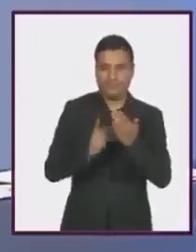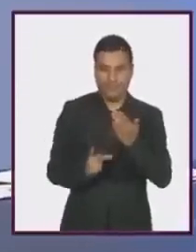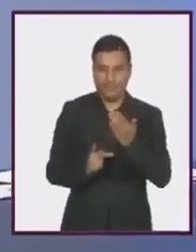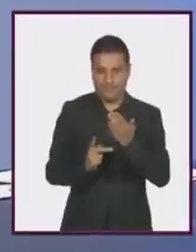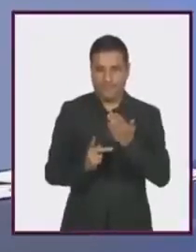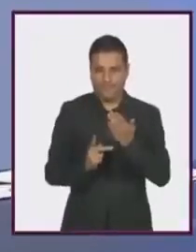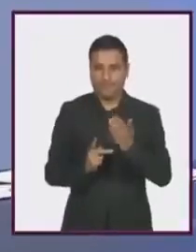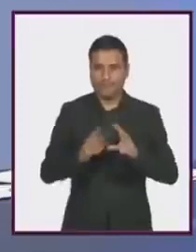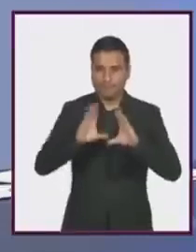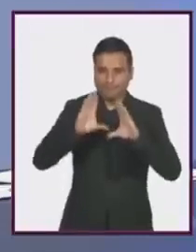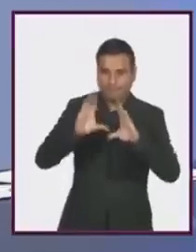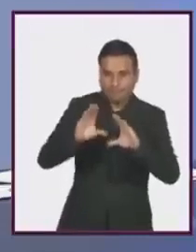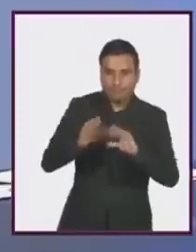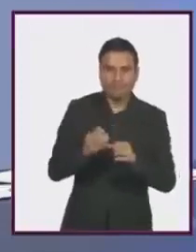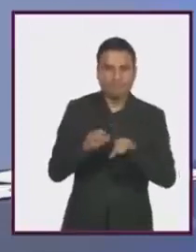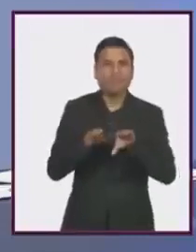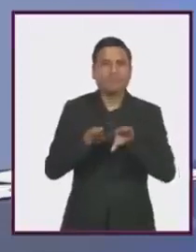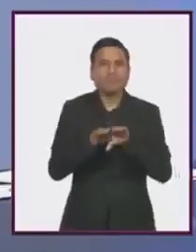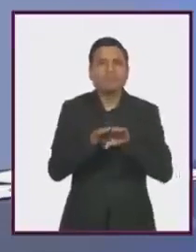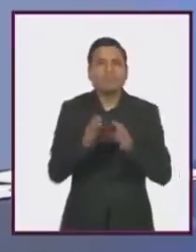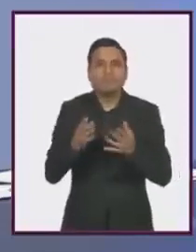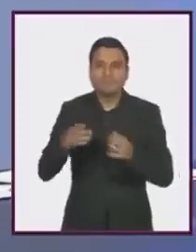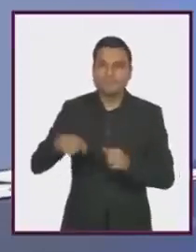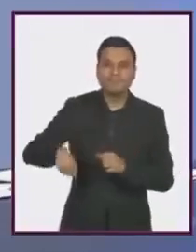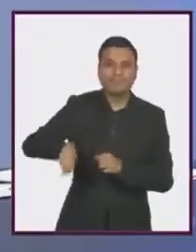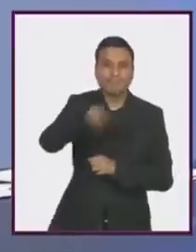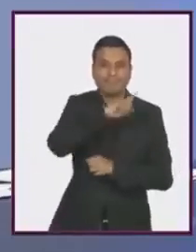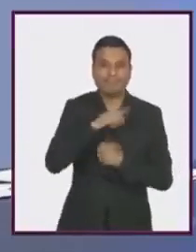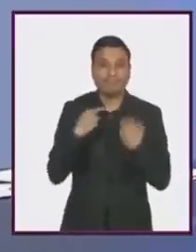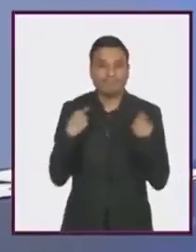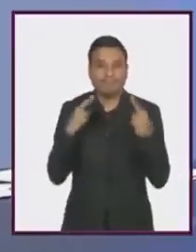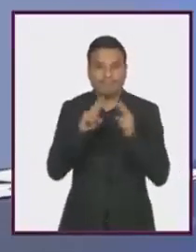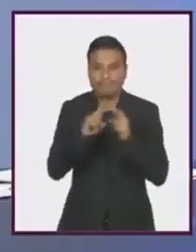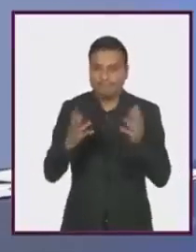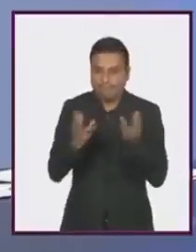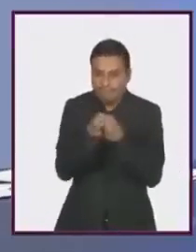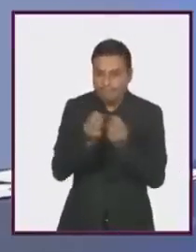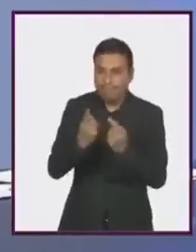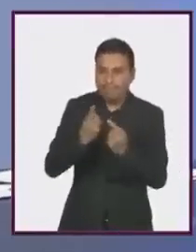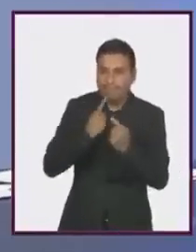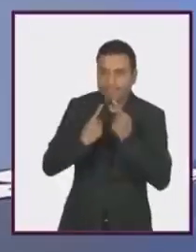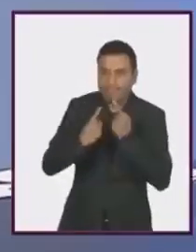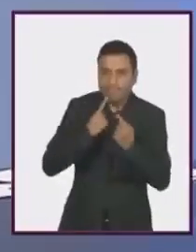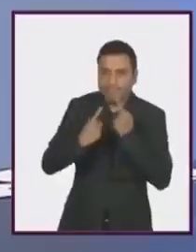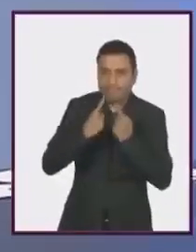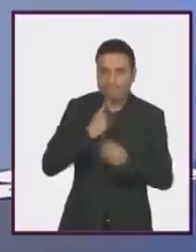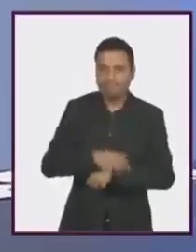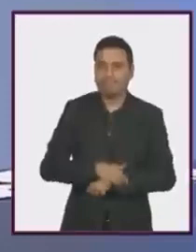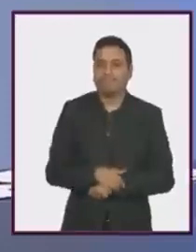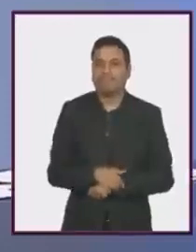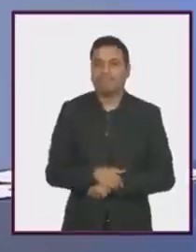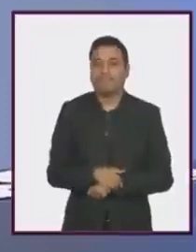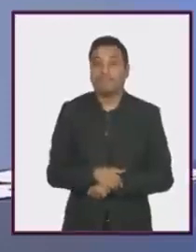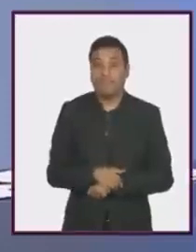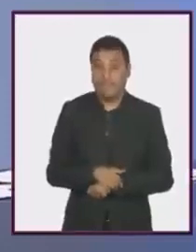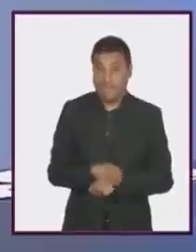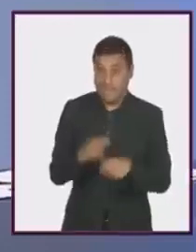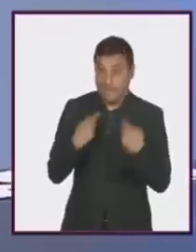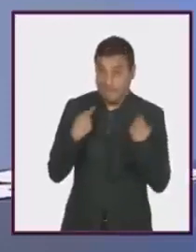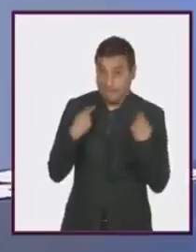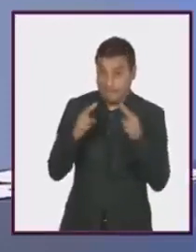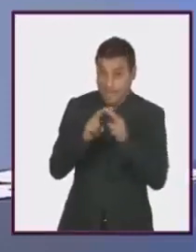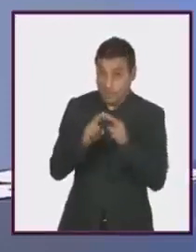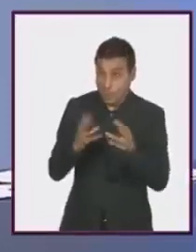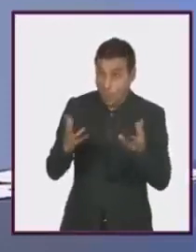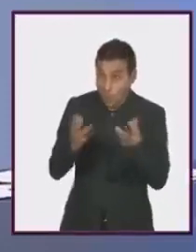propone realizar en colectivo entre los docentes. Sin duda alguna, ¿no?, el codiseño es la oportunidad que